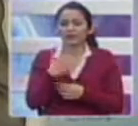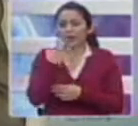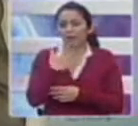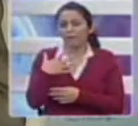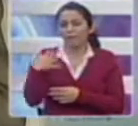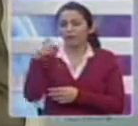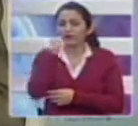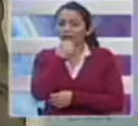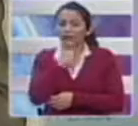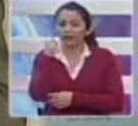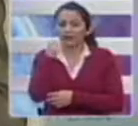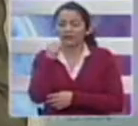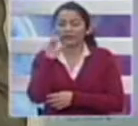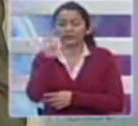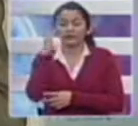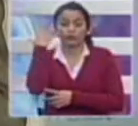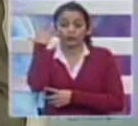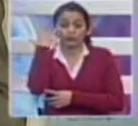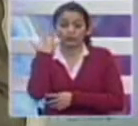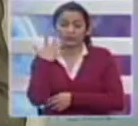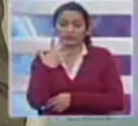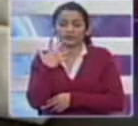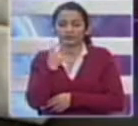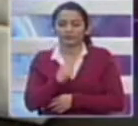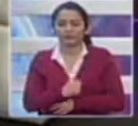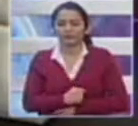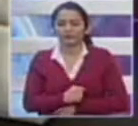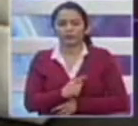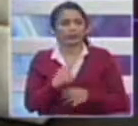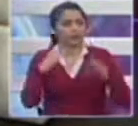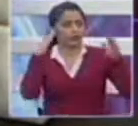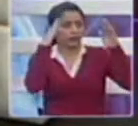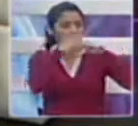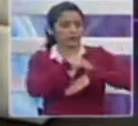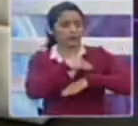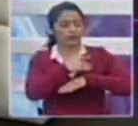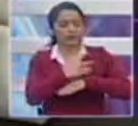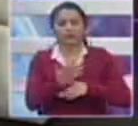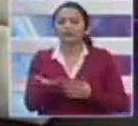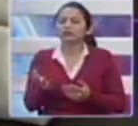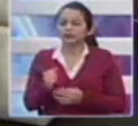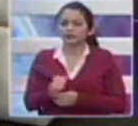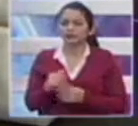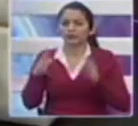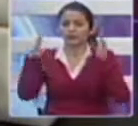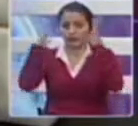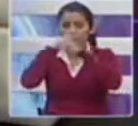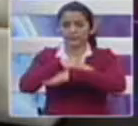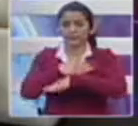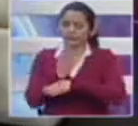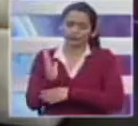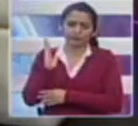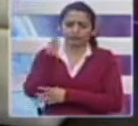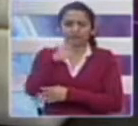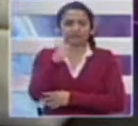de diciembre en la Plaza del Teatro. Estos son actos, son eventos gratuitos. Son eventos gratuitos, exactamente. Y lo propio,